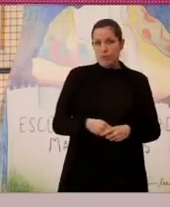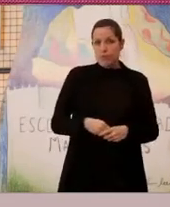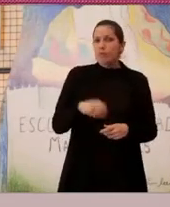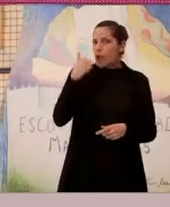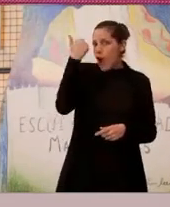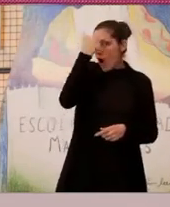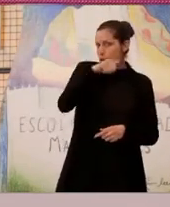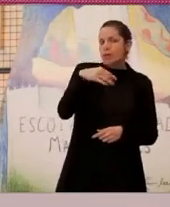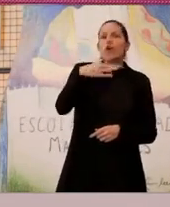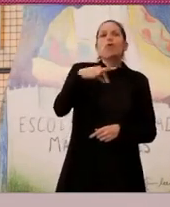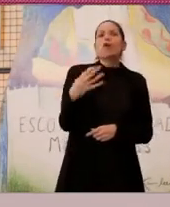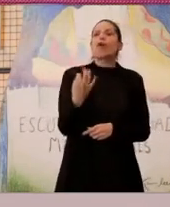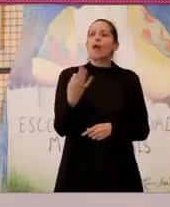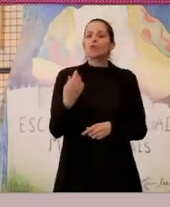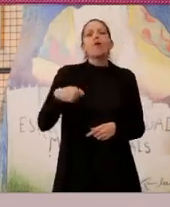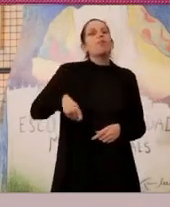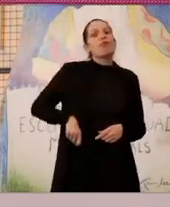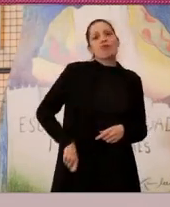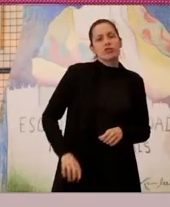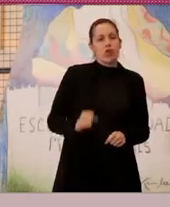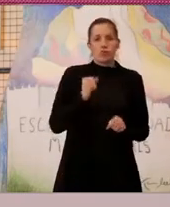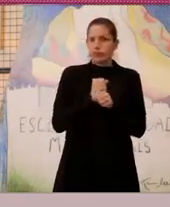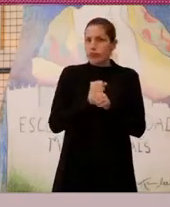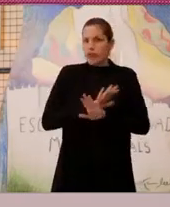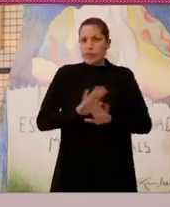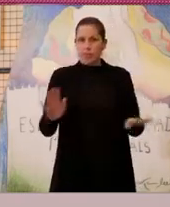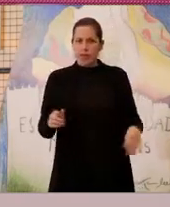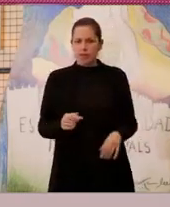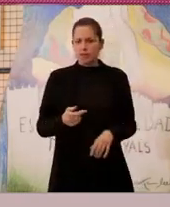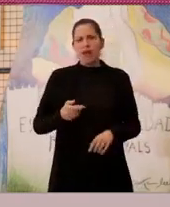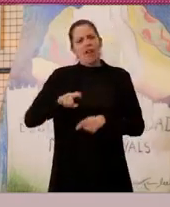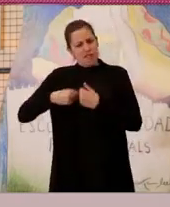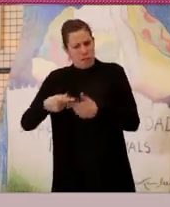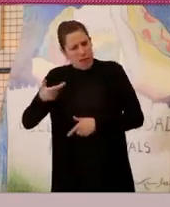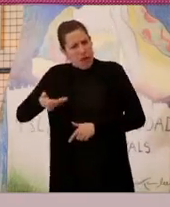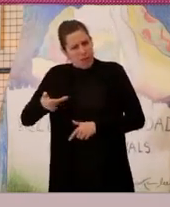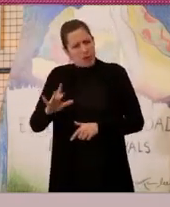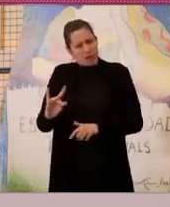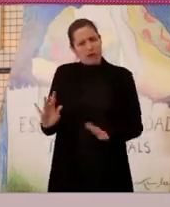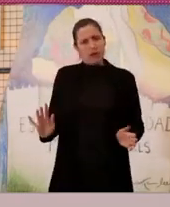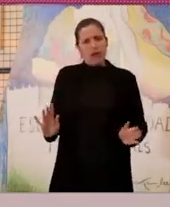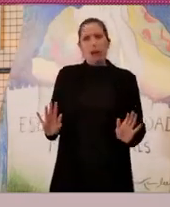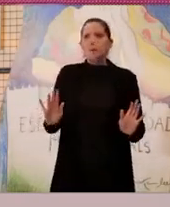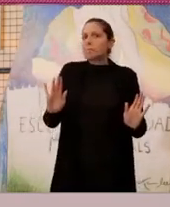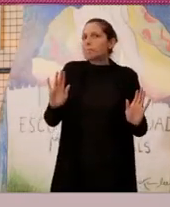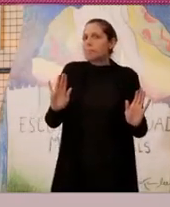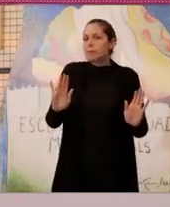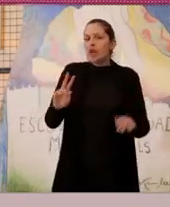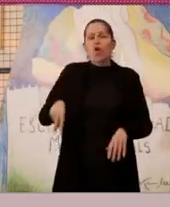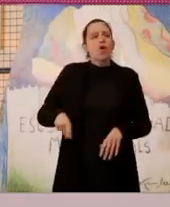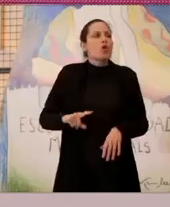pata profesional Claro que les importa a la familia claro que le ponen algo en la familia Pero sí pero no pueden